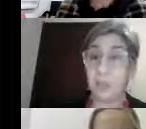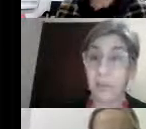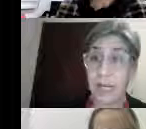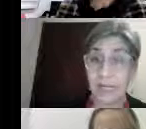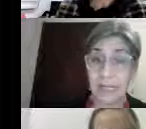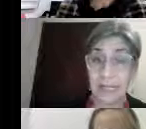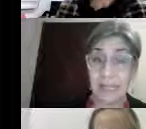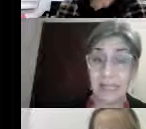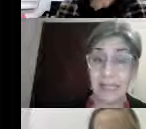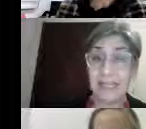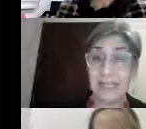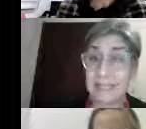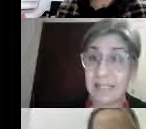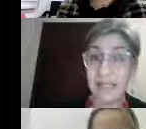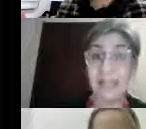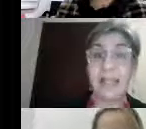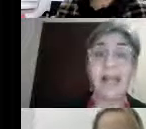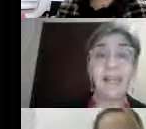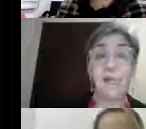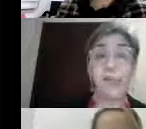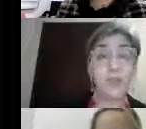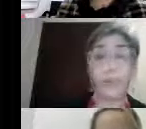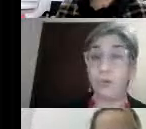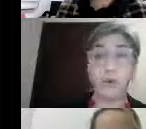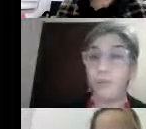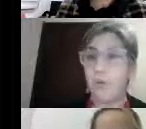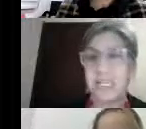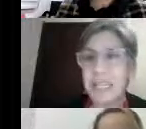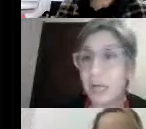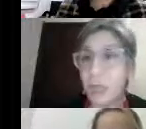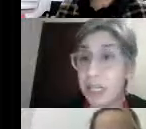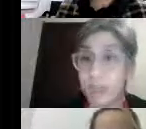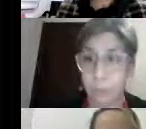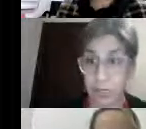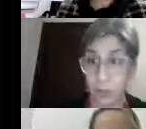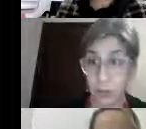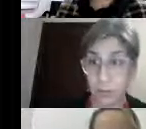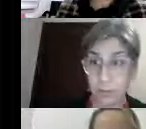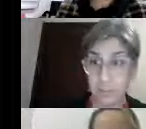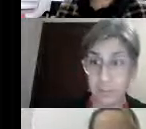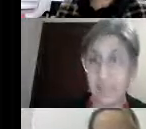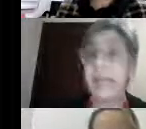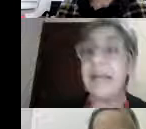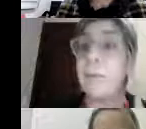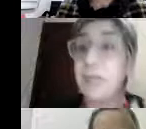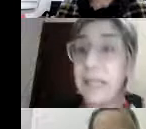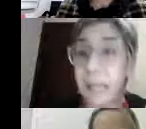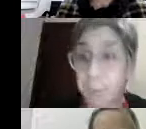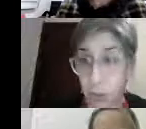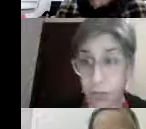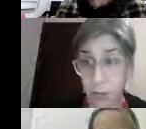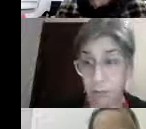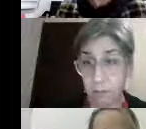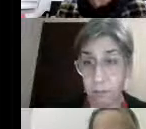trabajadores sexuales trans, en realidad el uso de condón nunca llega ni al 80% en el reporte de